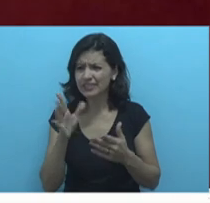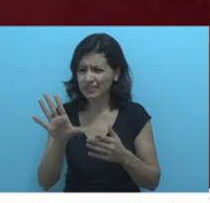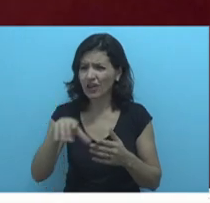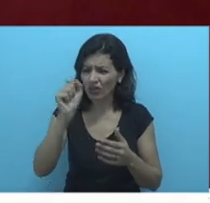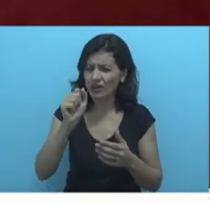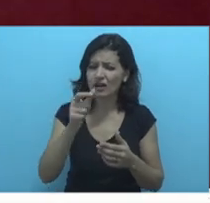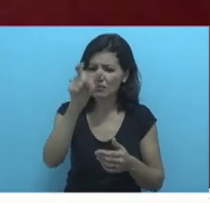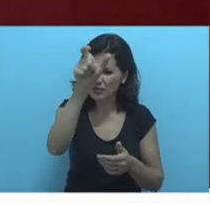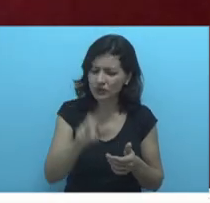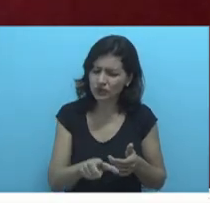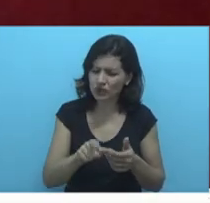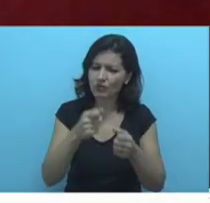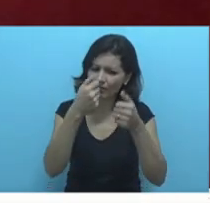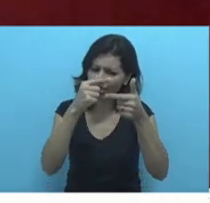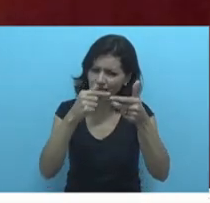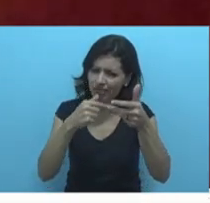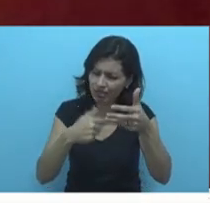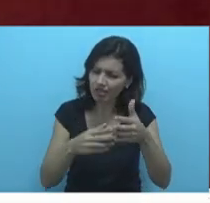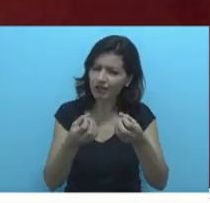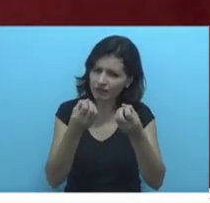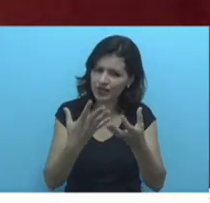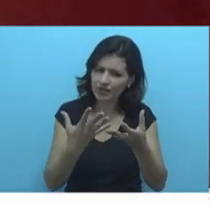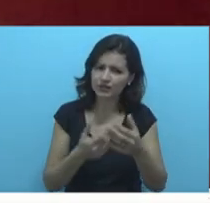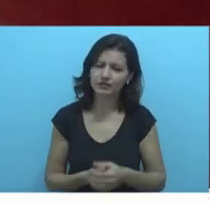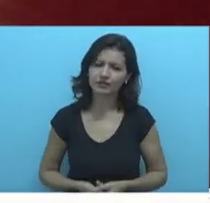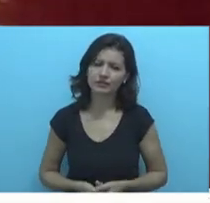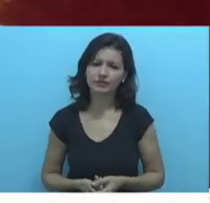que reúna estas cualidades.